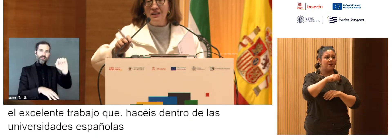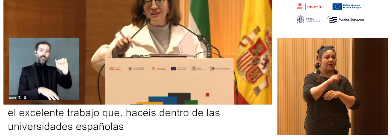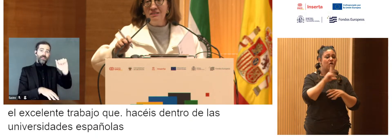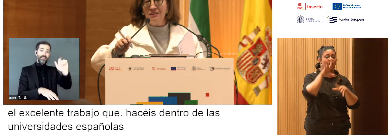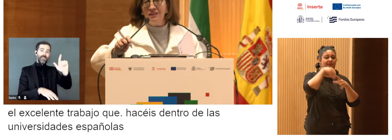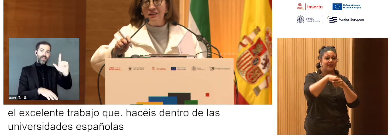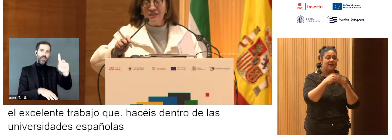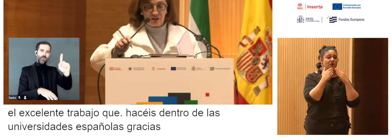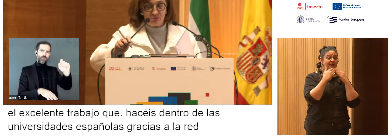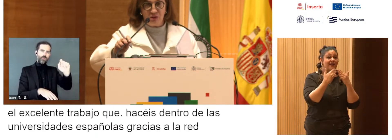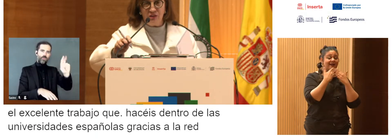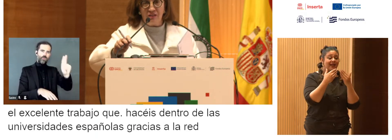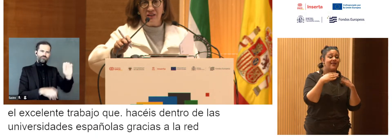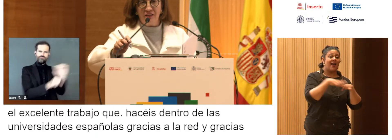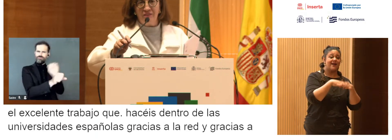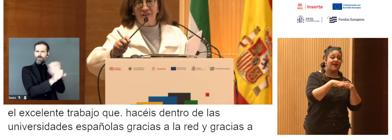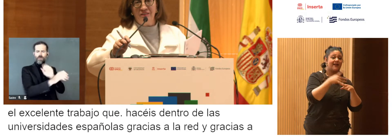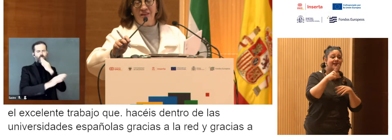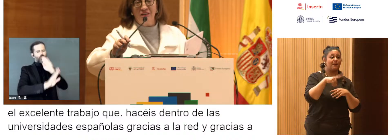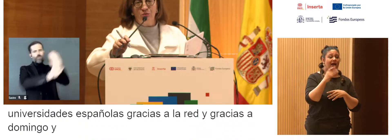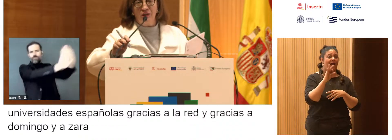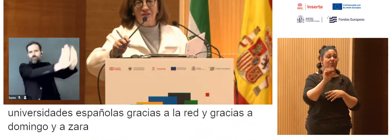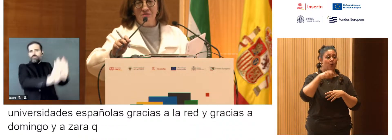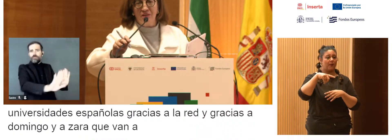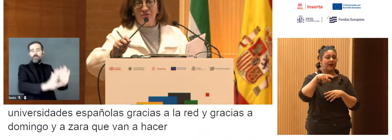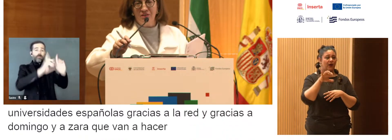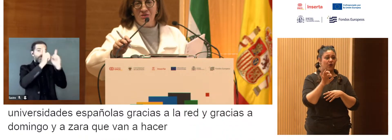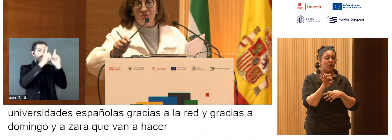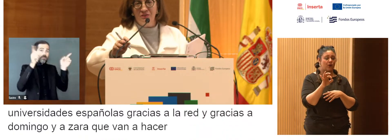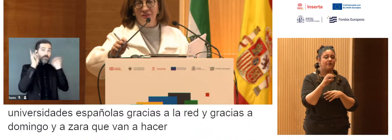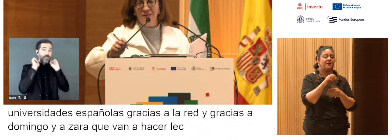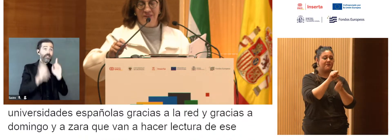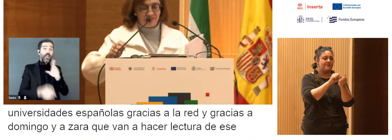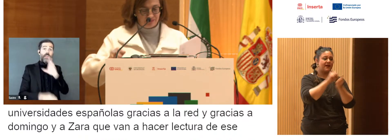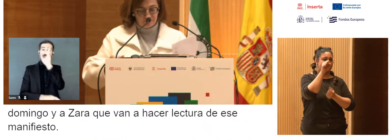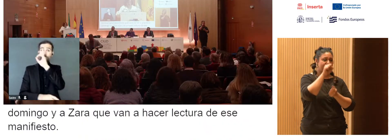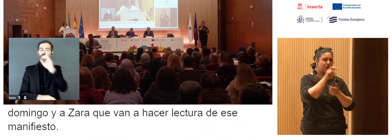Gracias a la red y gracias a Domingo y Azahara, que van a hacer lectura de ese manifiesto.